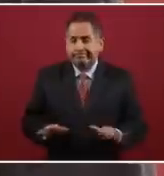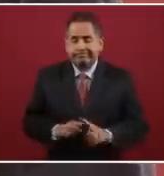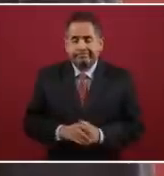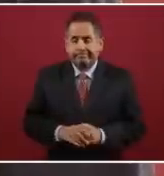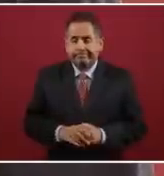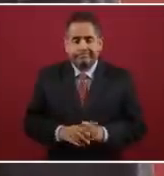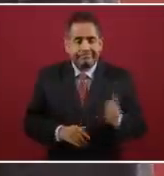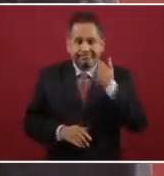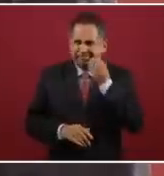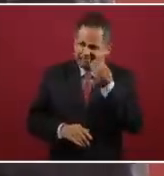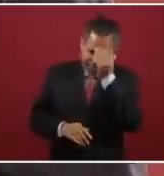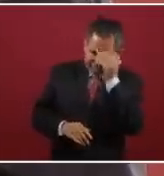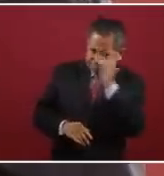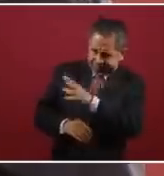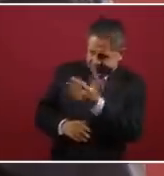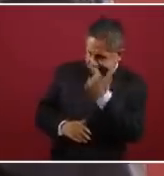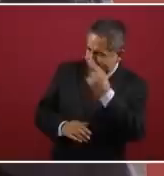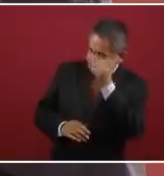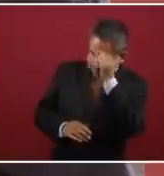buscan eso, provocar.